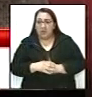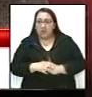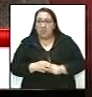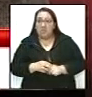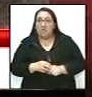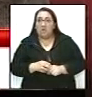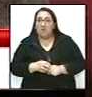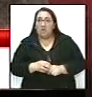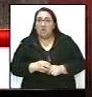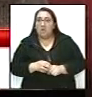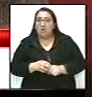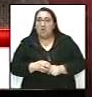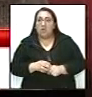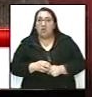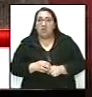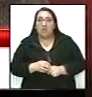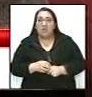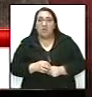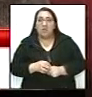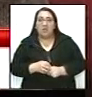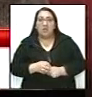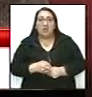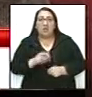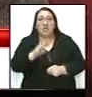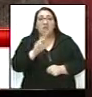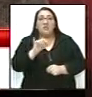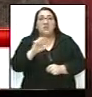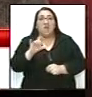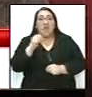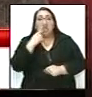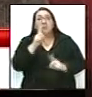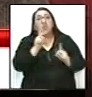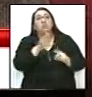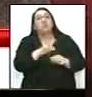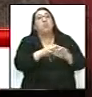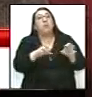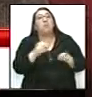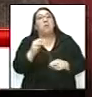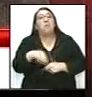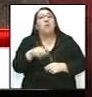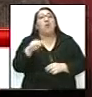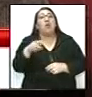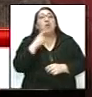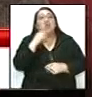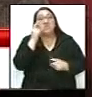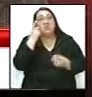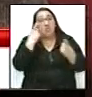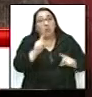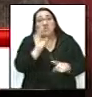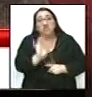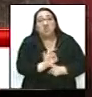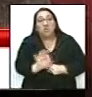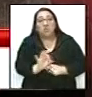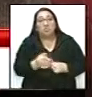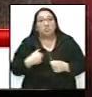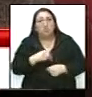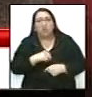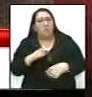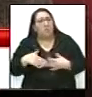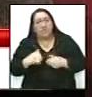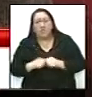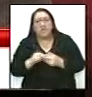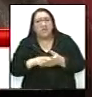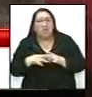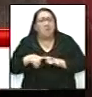el propio presidente Vizcarra consulte a su propio pueblo de Moquegua a ver si está conforme. Y la verdad, esto es categórico. Nosotros no podemos seguir